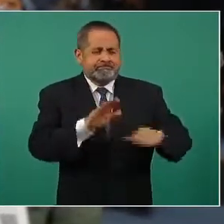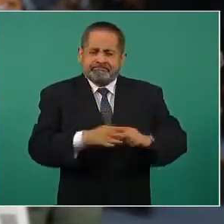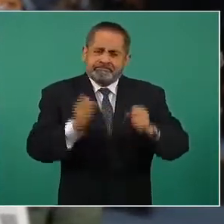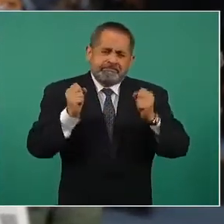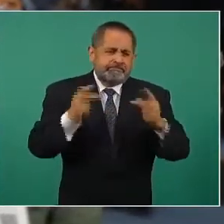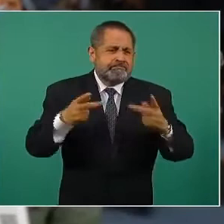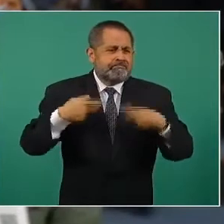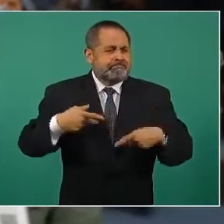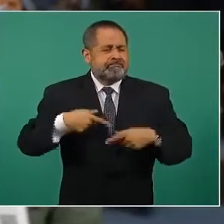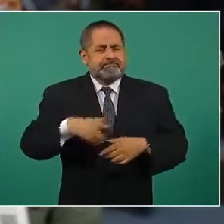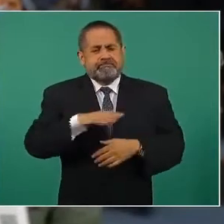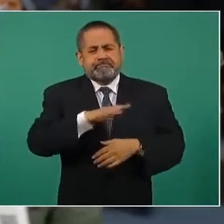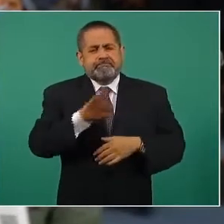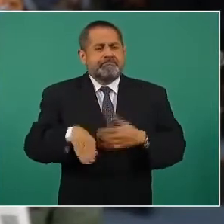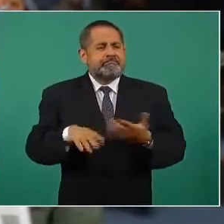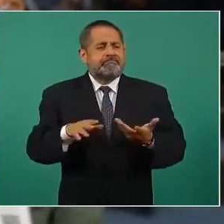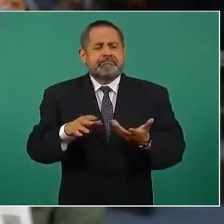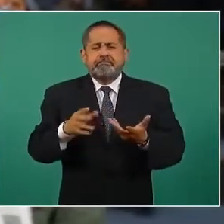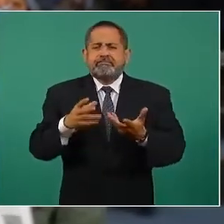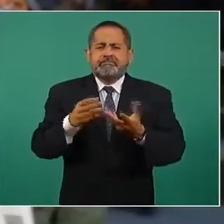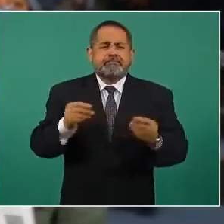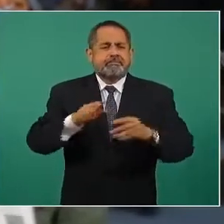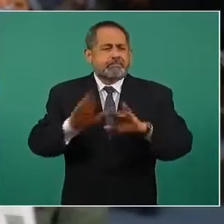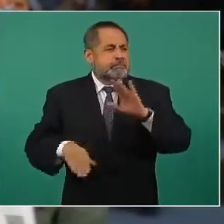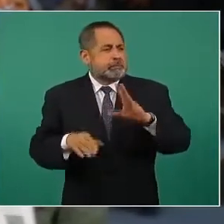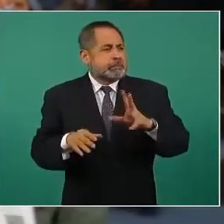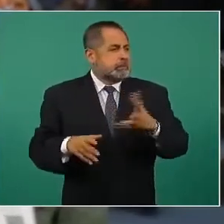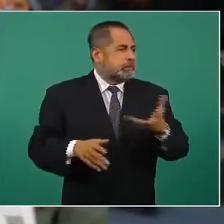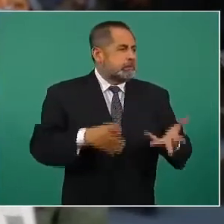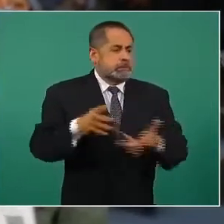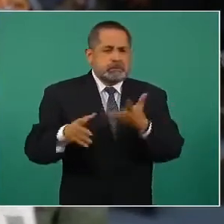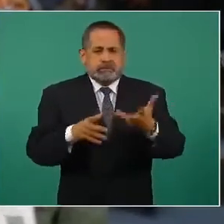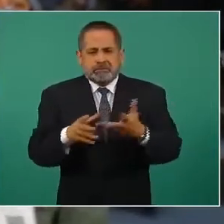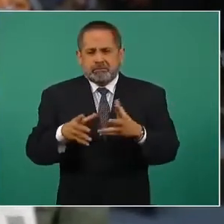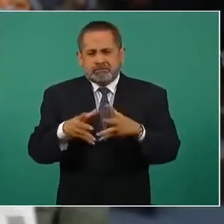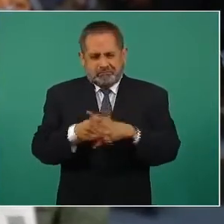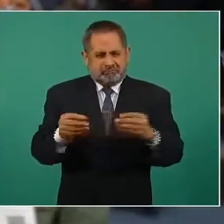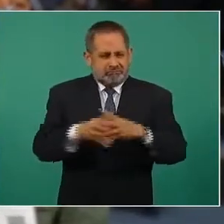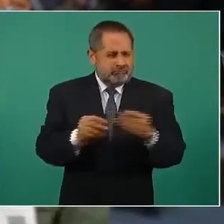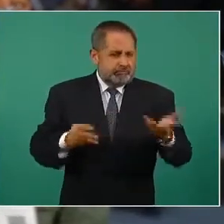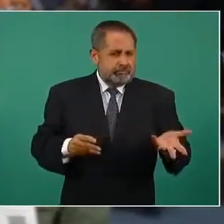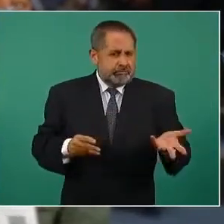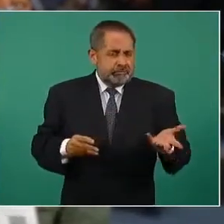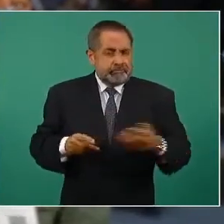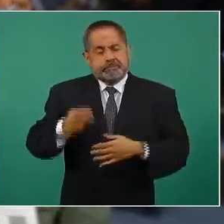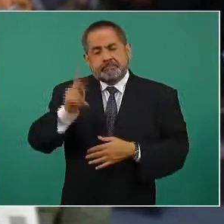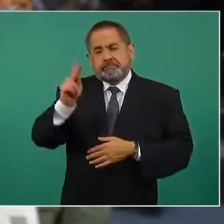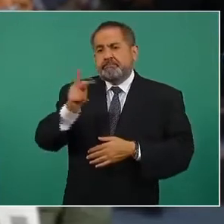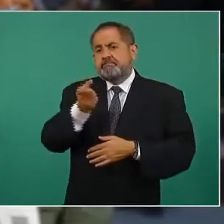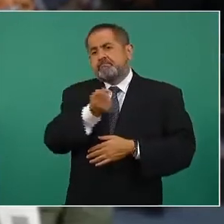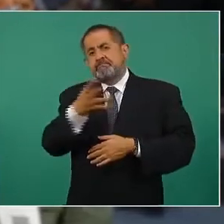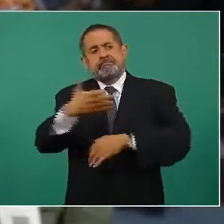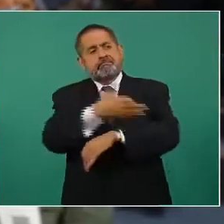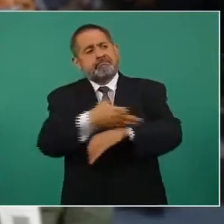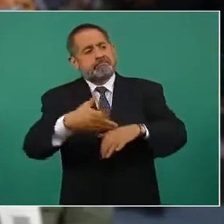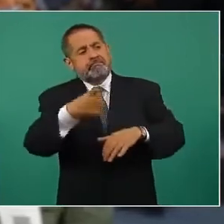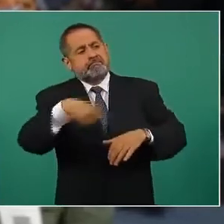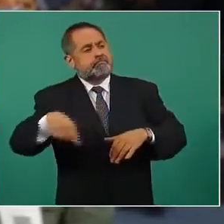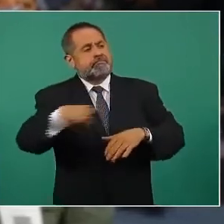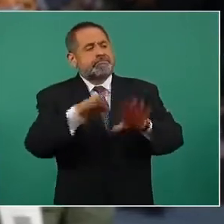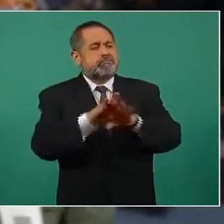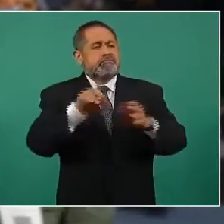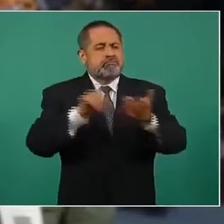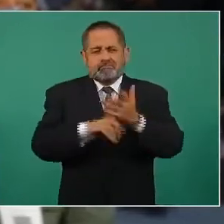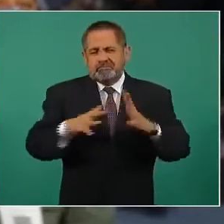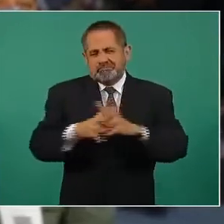de desplazados, miles de desaparecidos forzosamente, más todas las familias destrozadas por su guerra